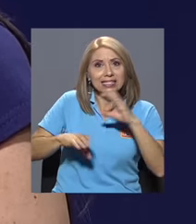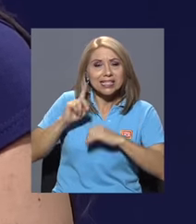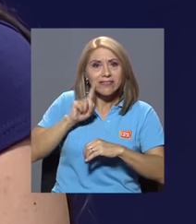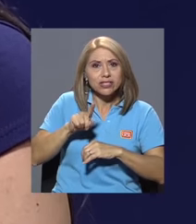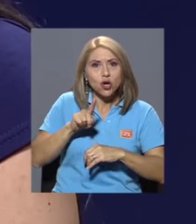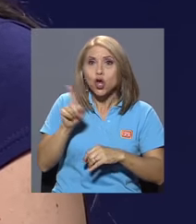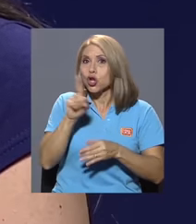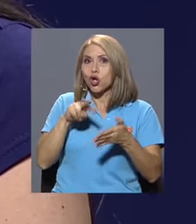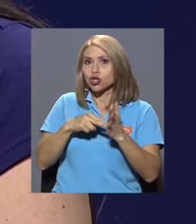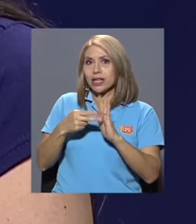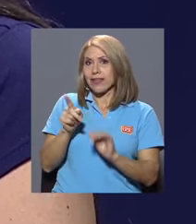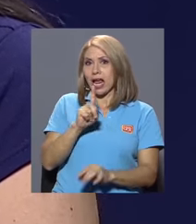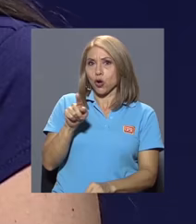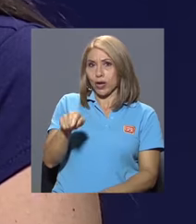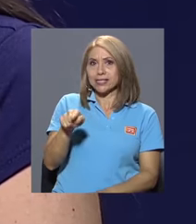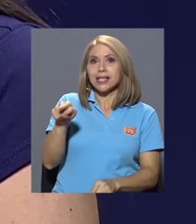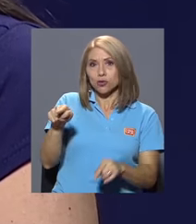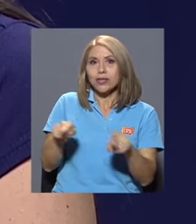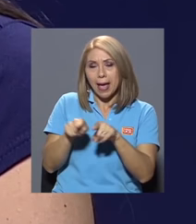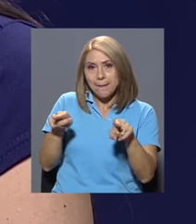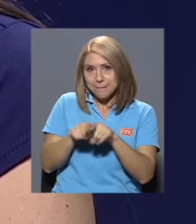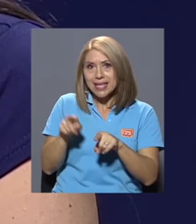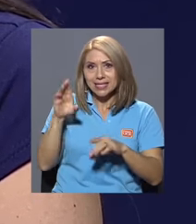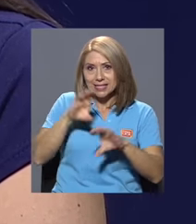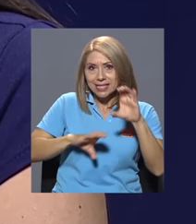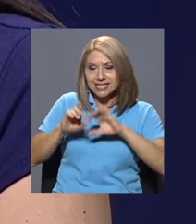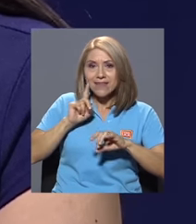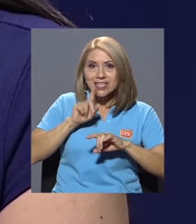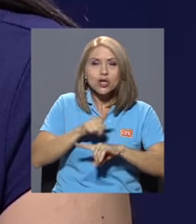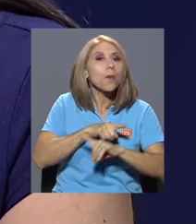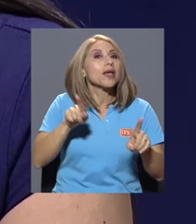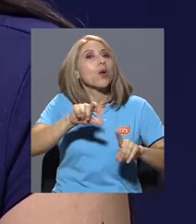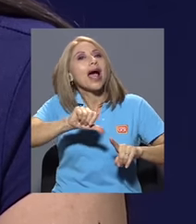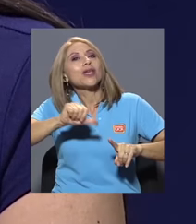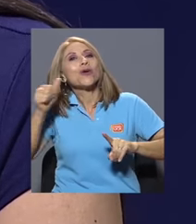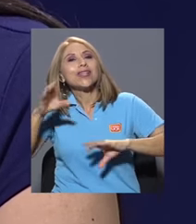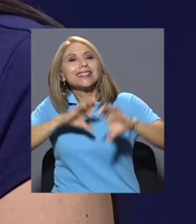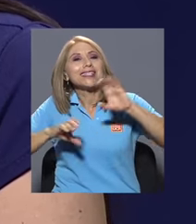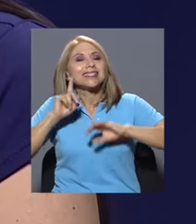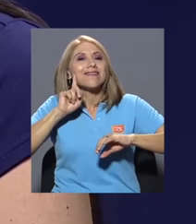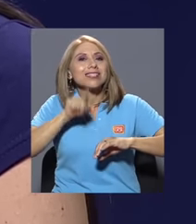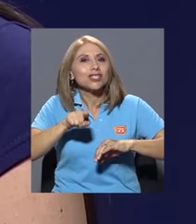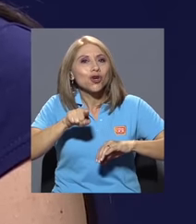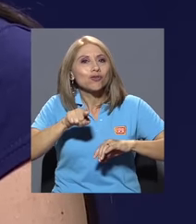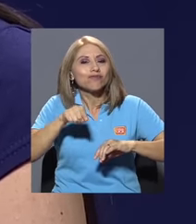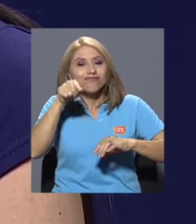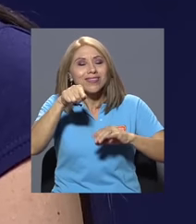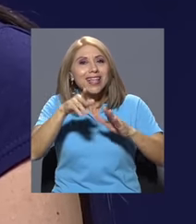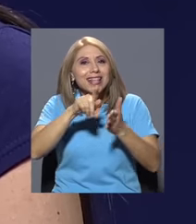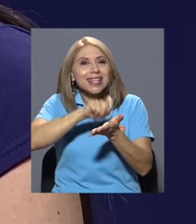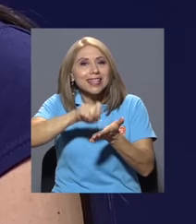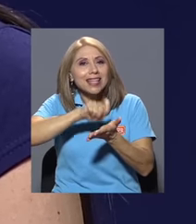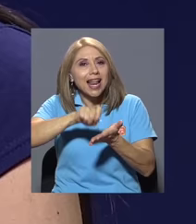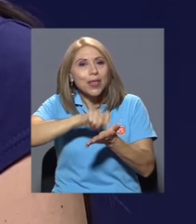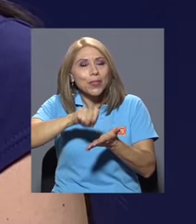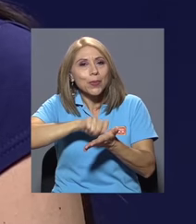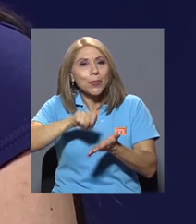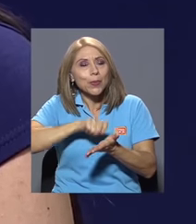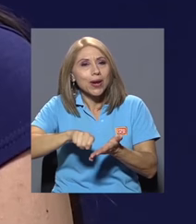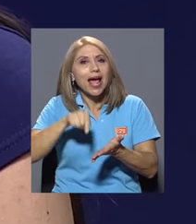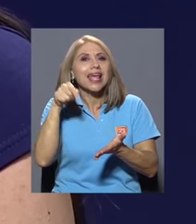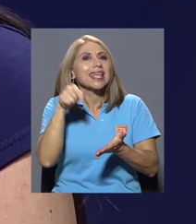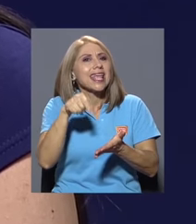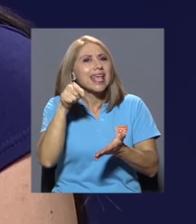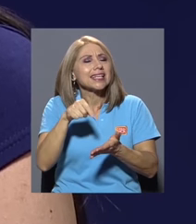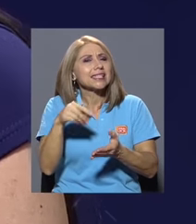también es ciencia ficción, pero hay otra gran ciencia ficción que es principalmente la literatura, que es que tiende